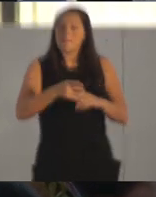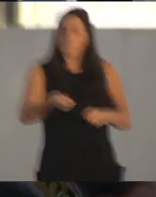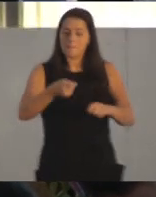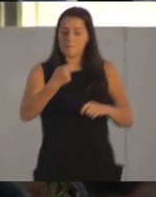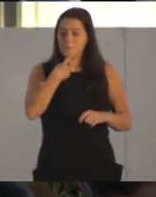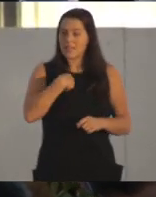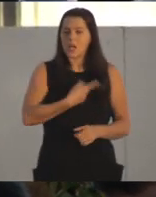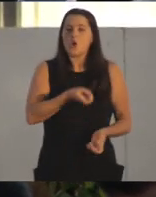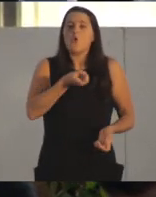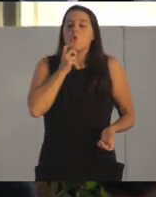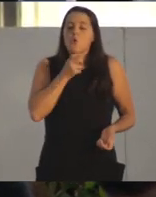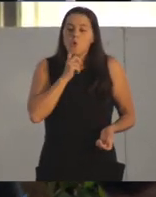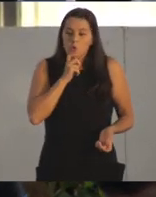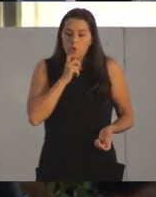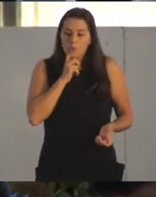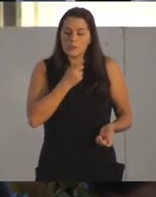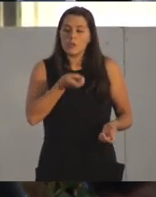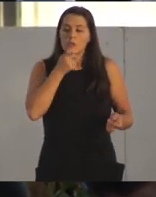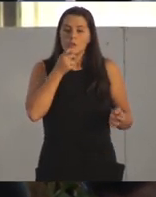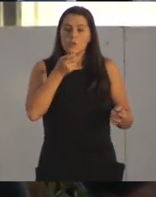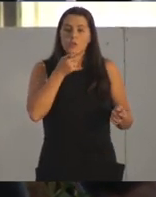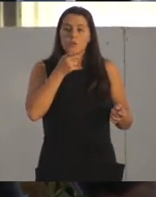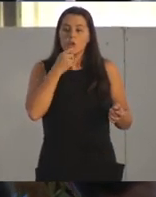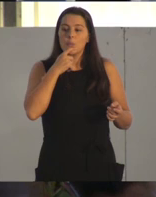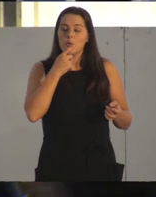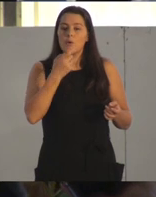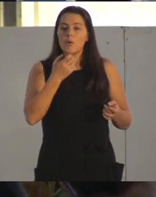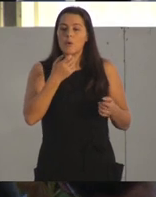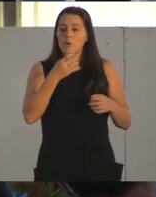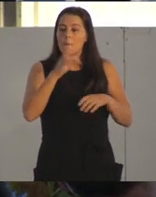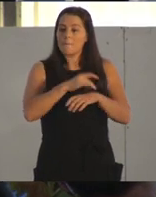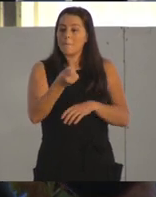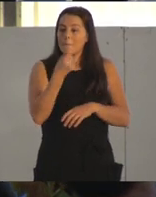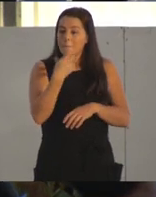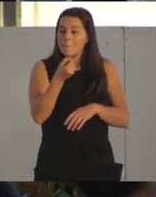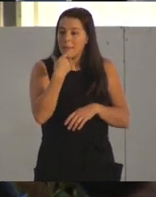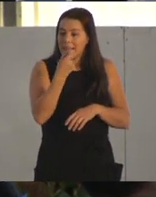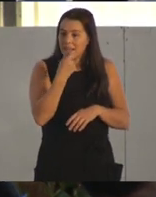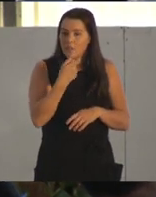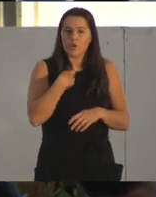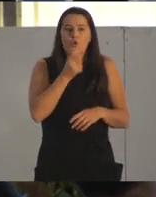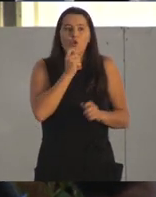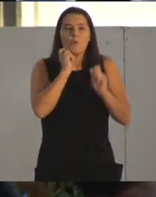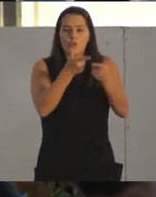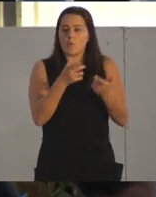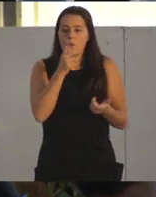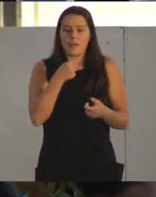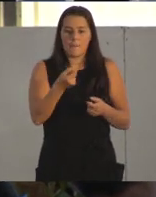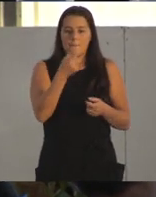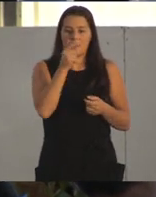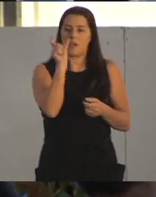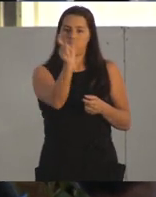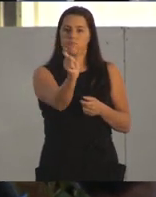estas personas con graves problemas de disfagia pueden tomar la medicación. A veces nos recetan unas píldoras así de grandes.